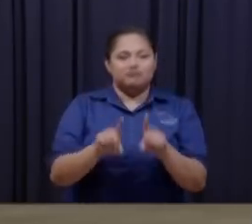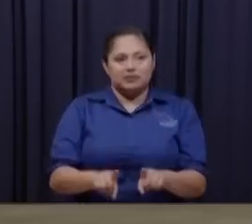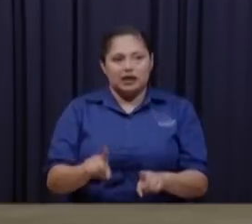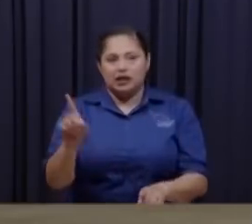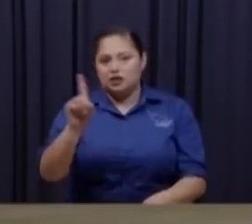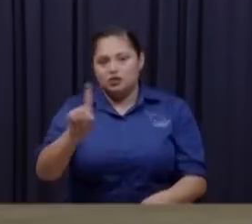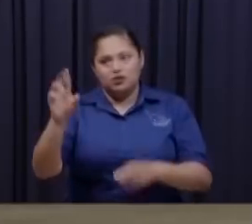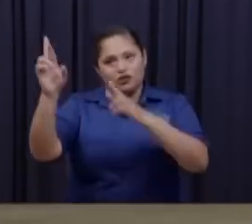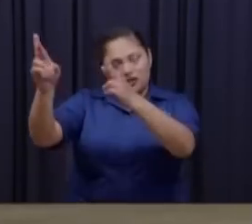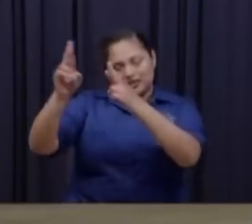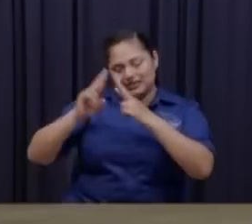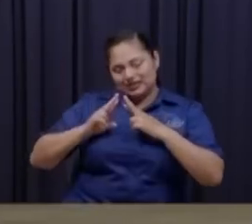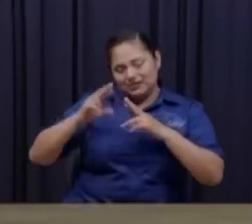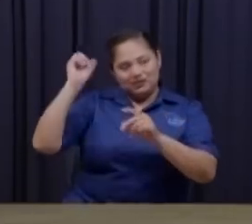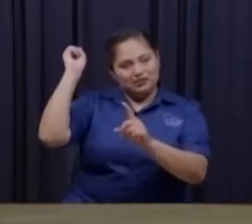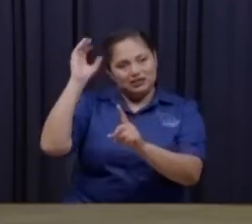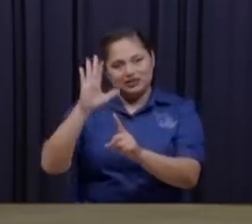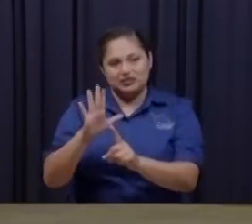que no recibe la bendición,